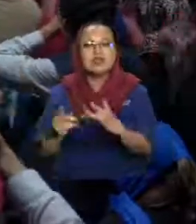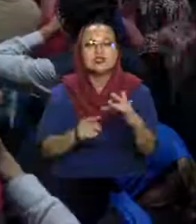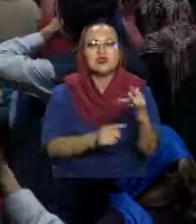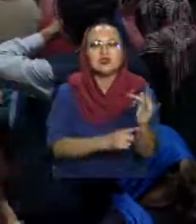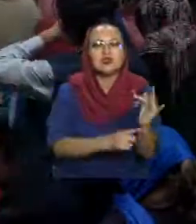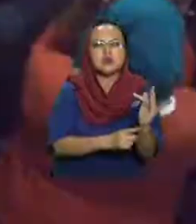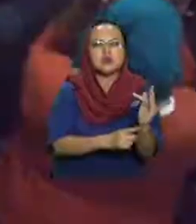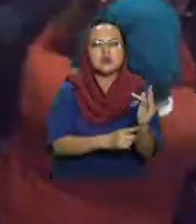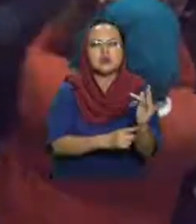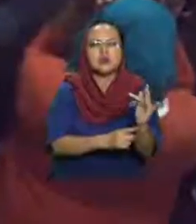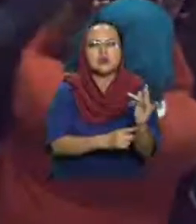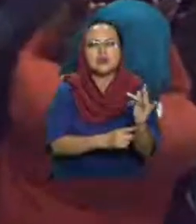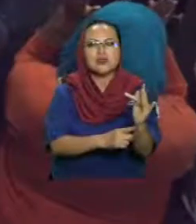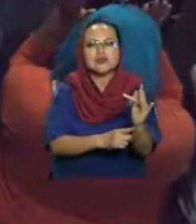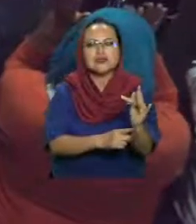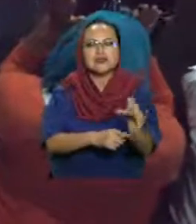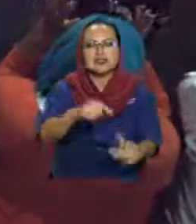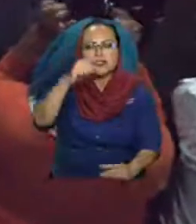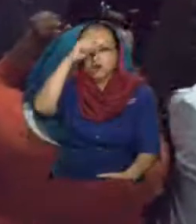de Jesús.